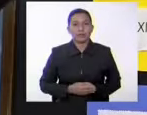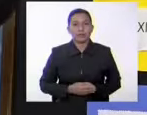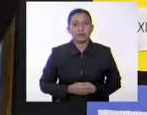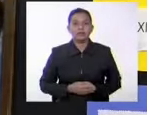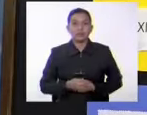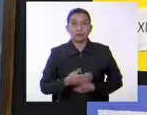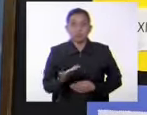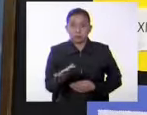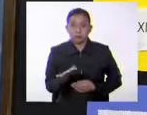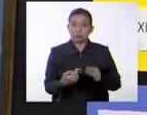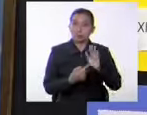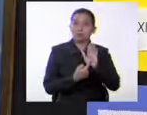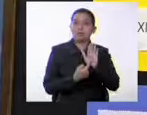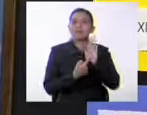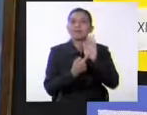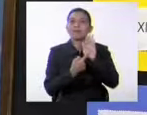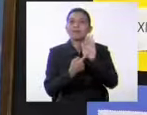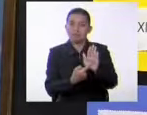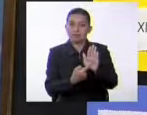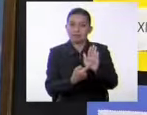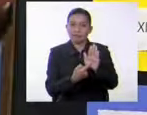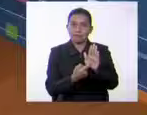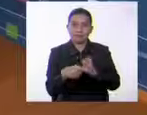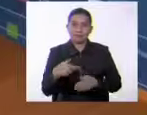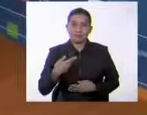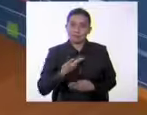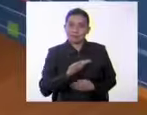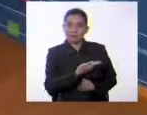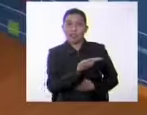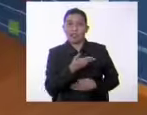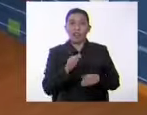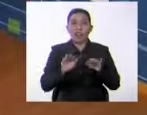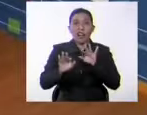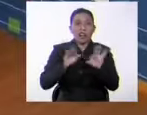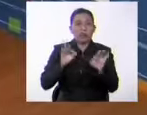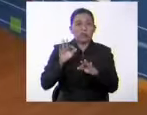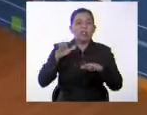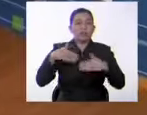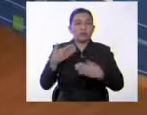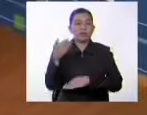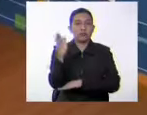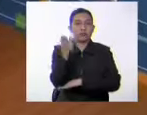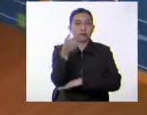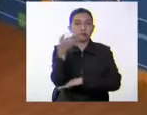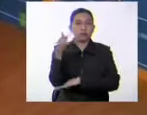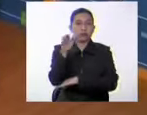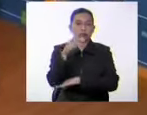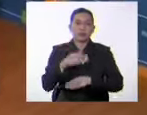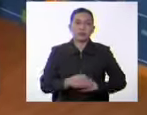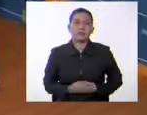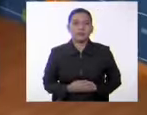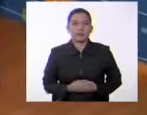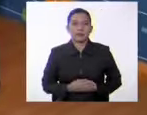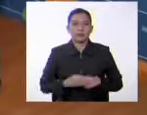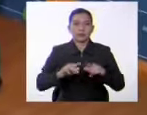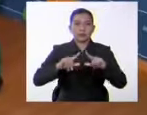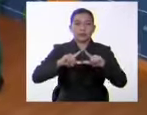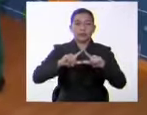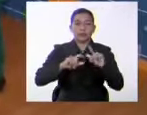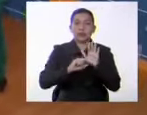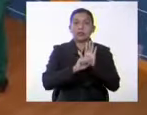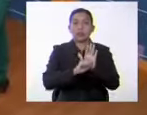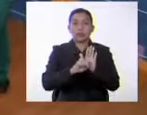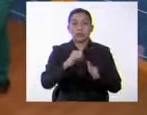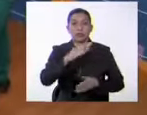acá tenemos representados algunas de las banderas y de los escudos que precisamente identificaban